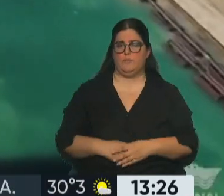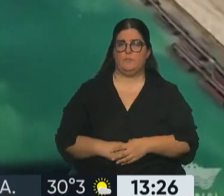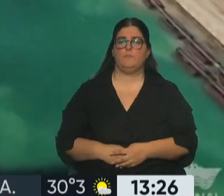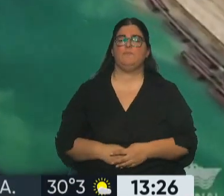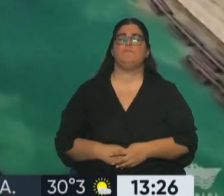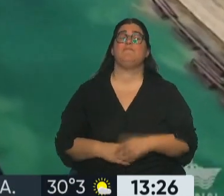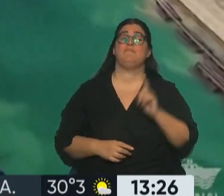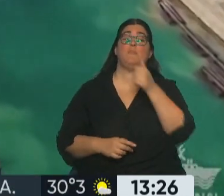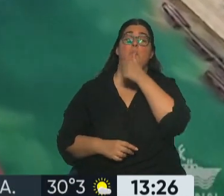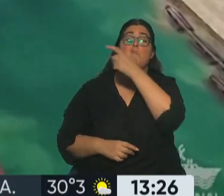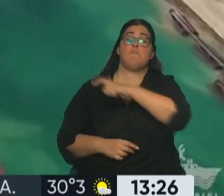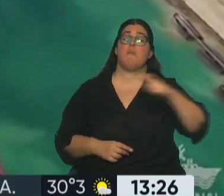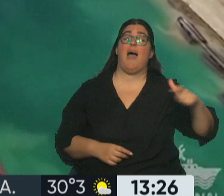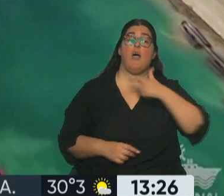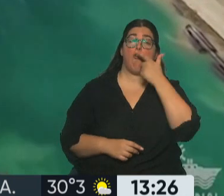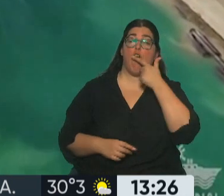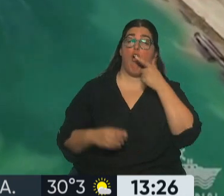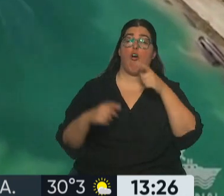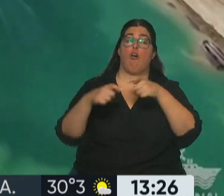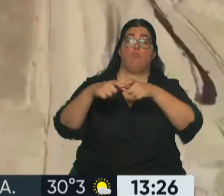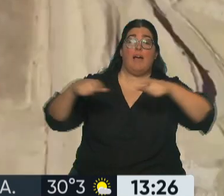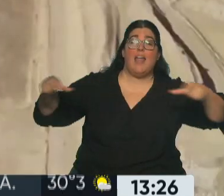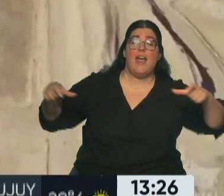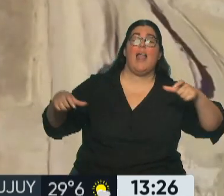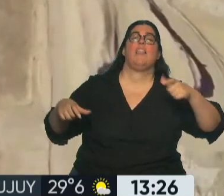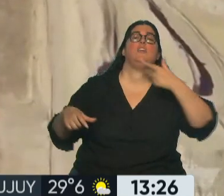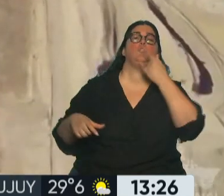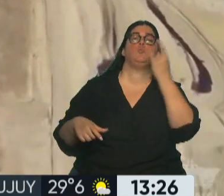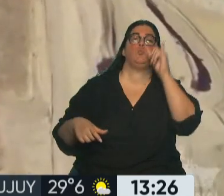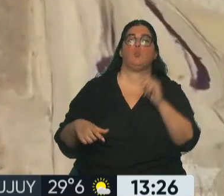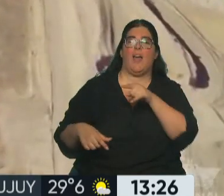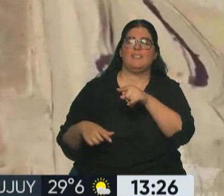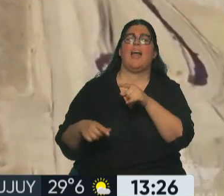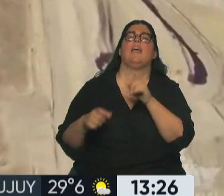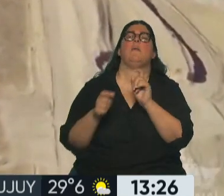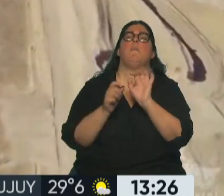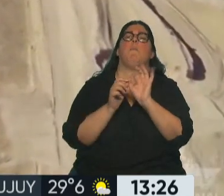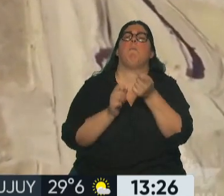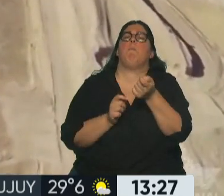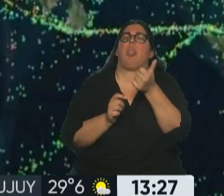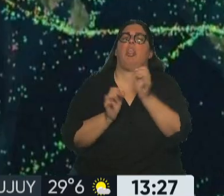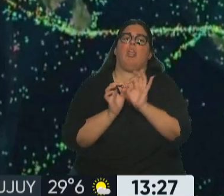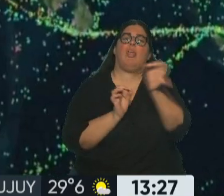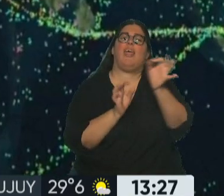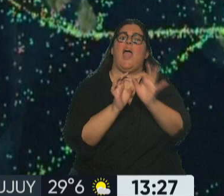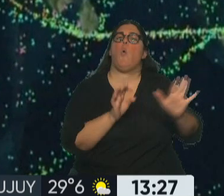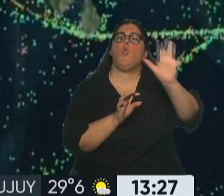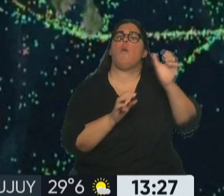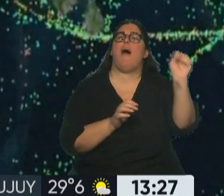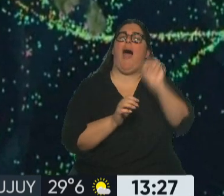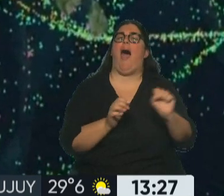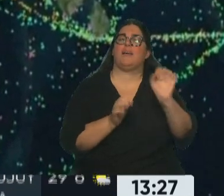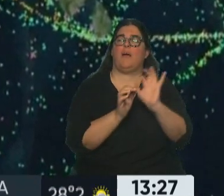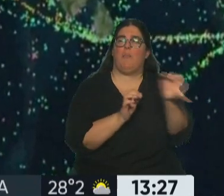el paso por el mar rojo a través del canal de su es la ruta más corta que vincula Europa y Norteamérica con Asia y concentra el